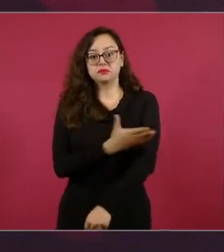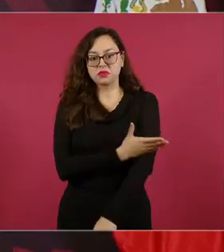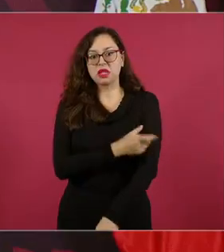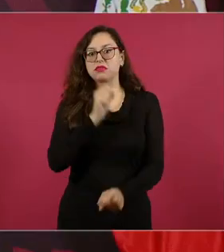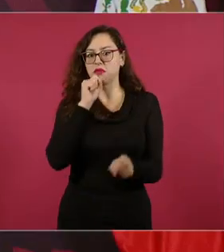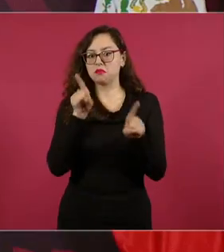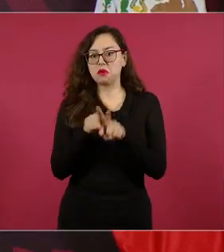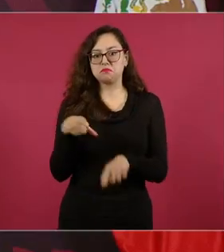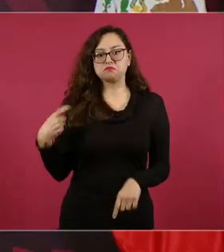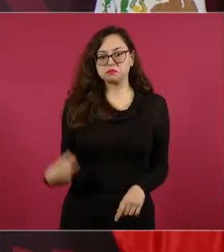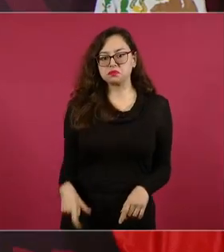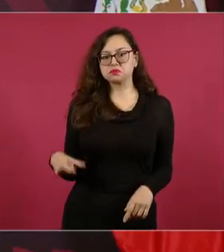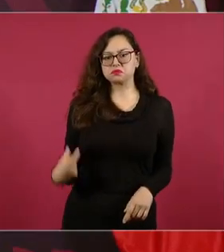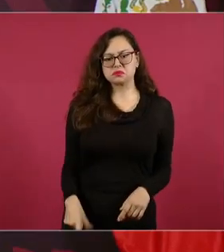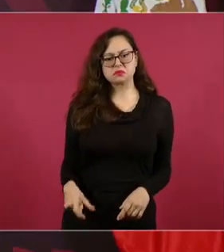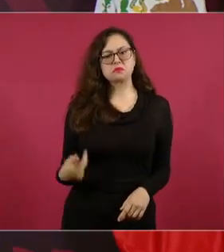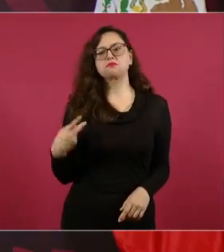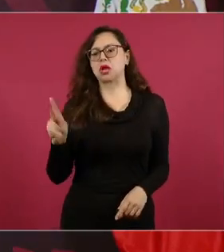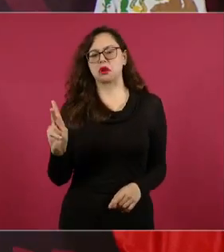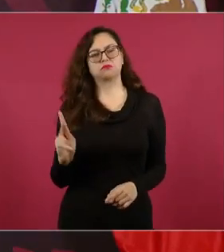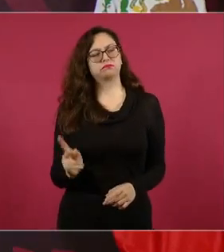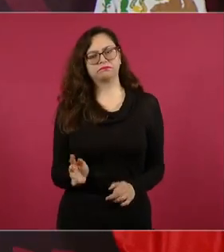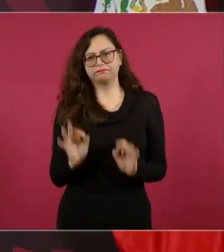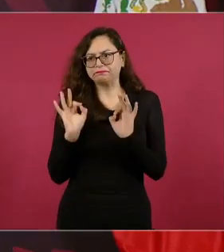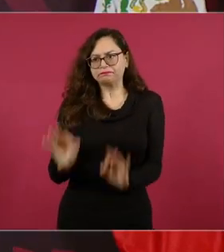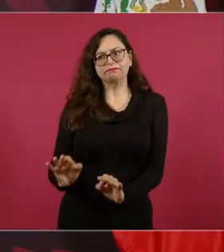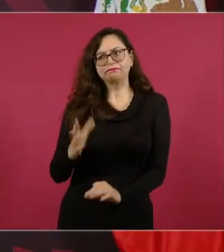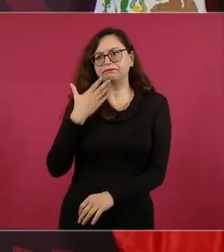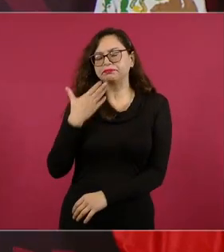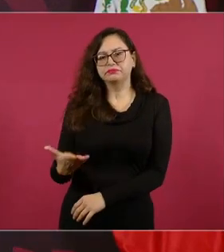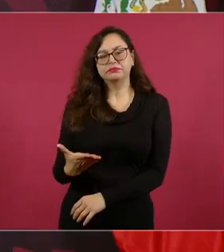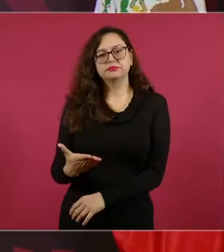hacendado y muy consecuente,